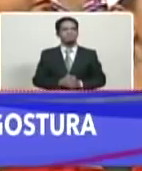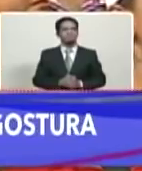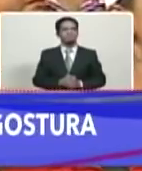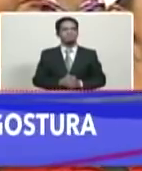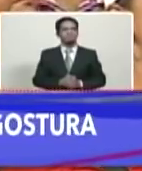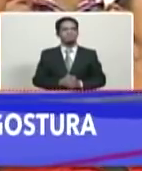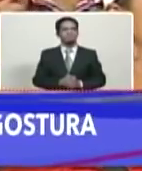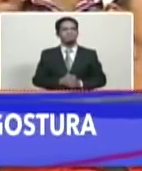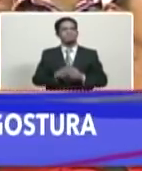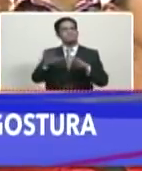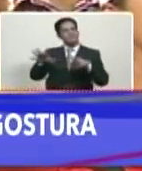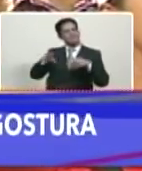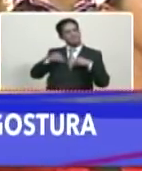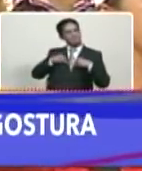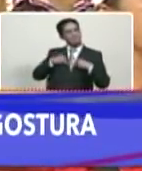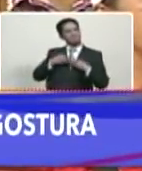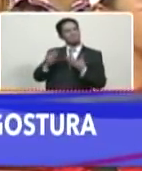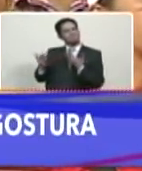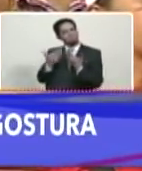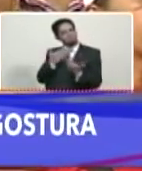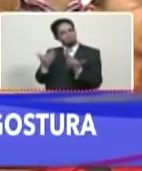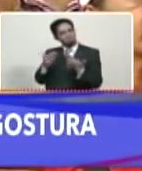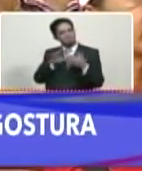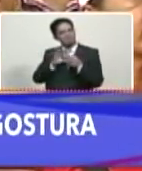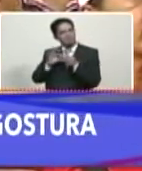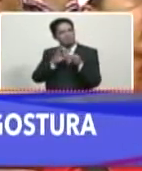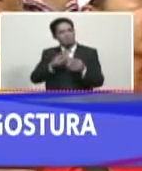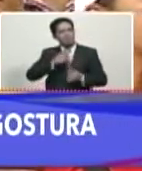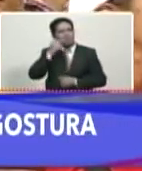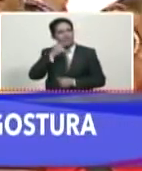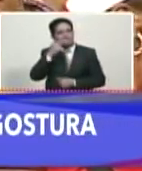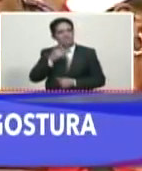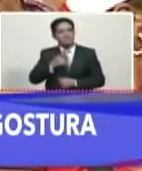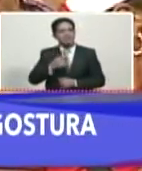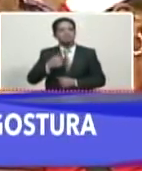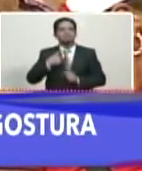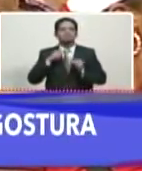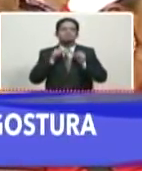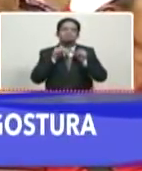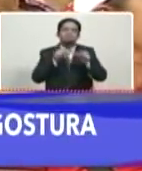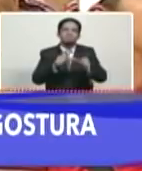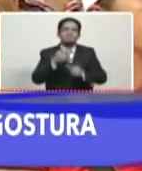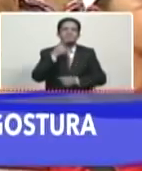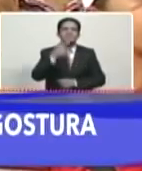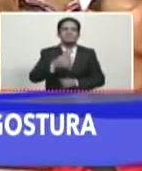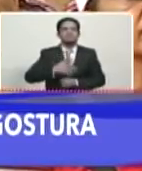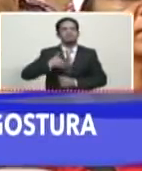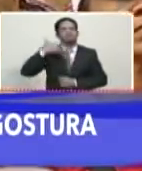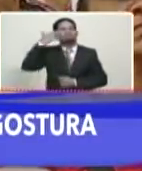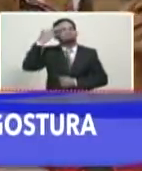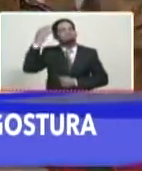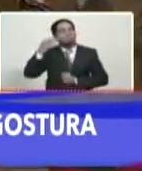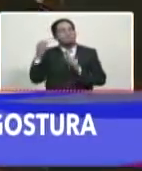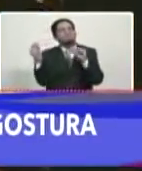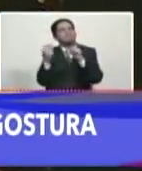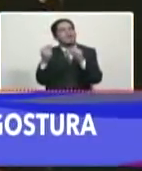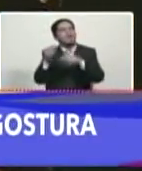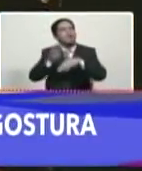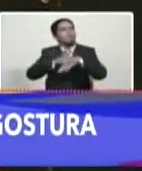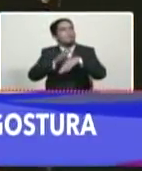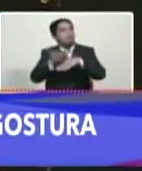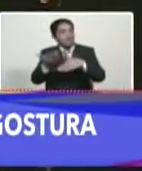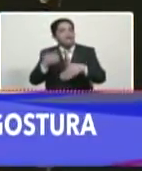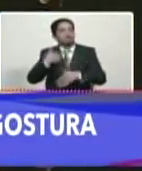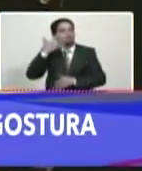de armonía política. Yo sigo diciendo, creo en el diálogo porque creo en la palabra y creo en